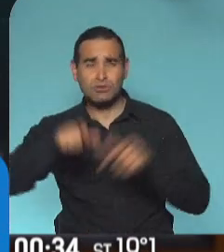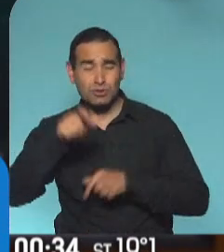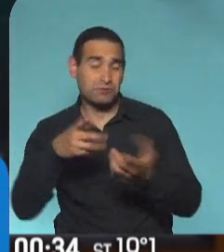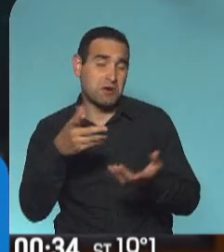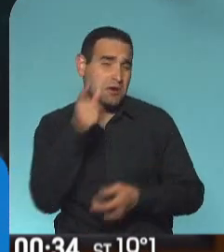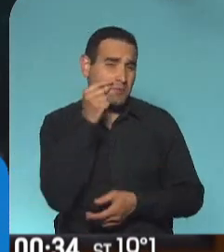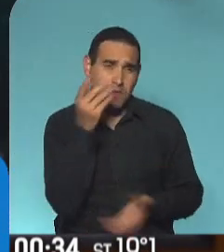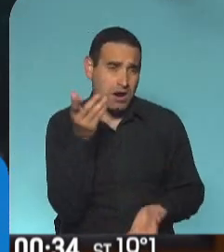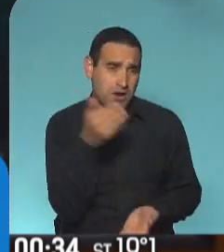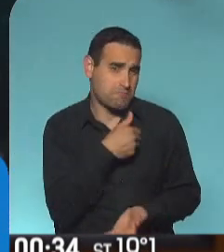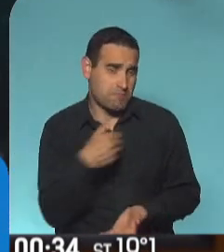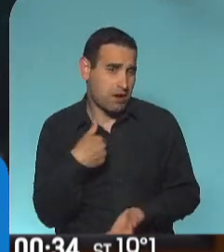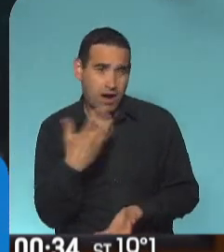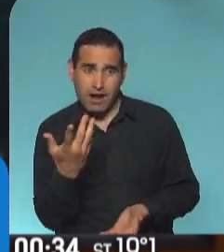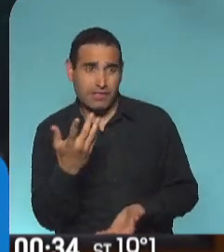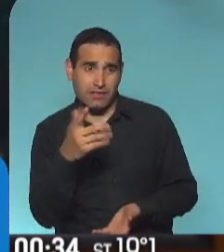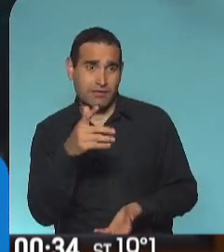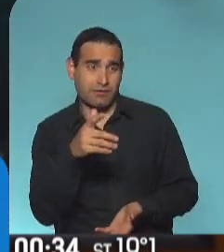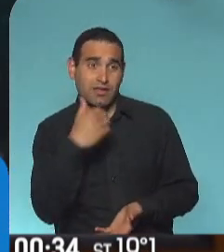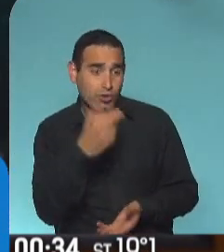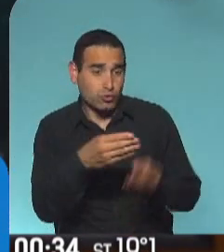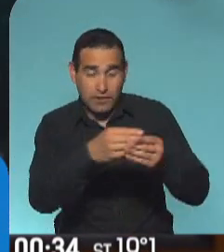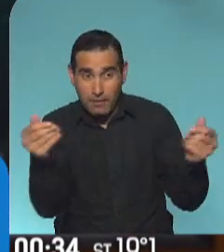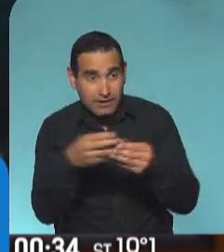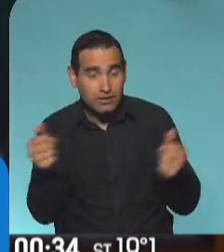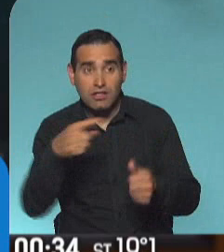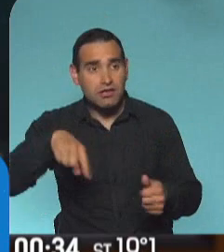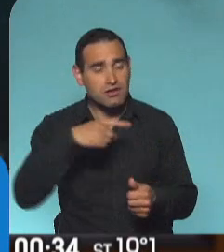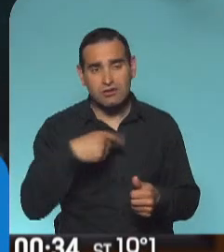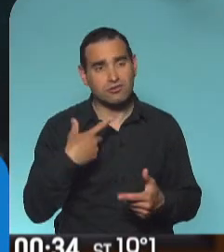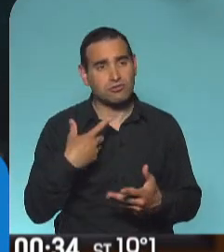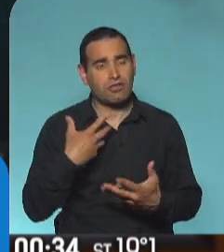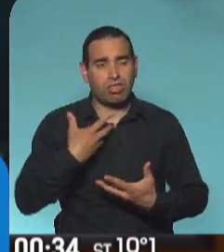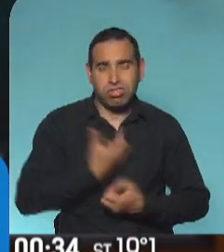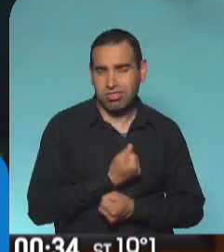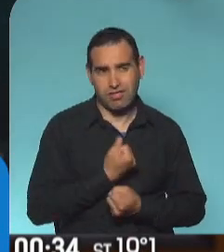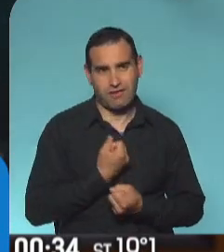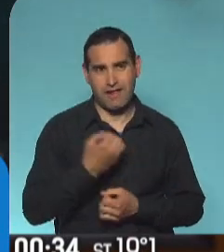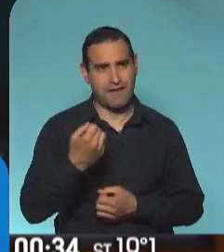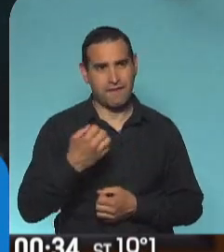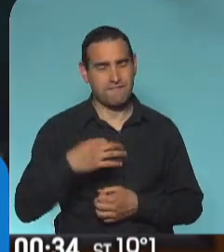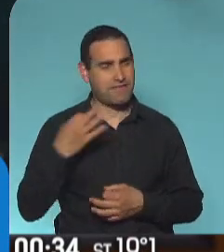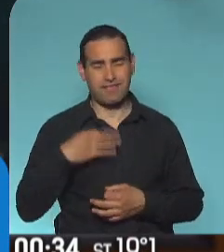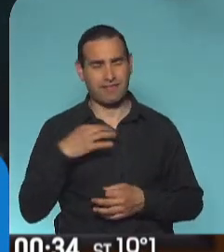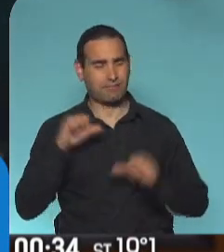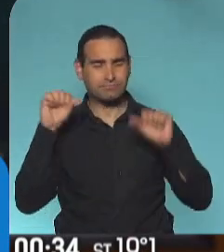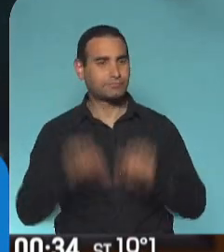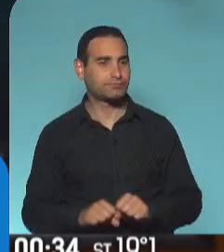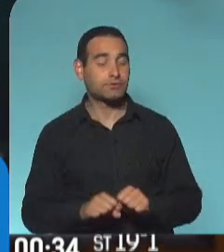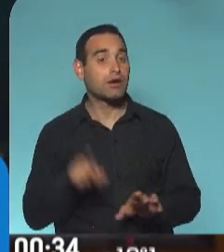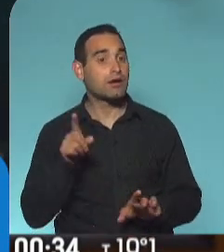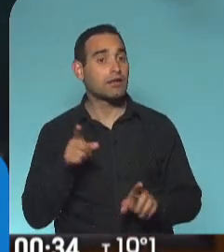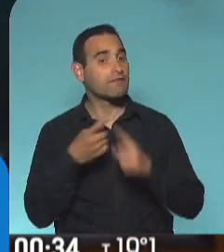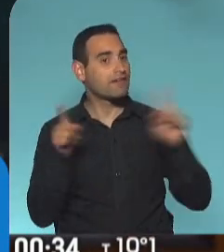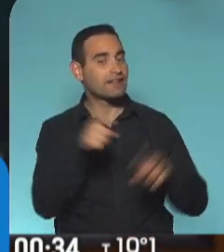padres de desaparecidos realmente quedaron en el camino con sus vidas destrozadas. Sí. Graciela ingresa